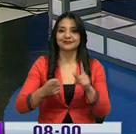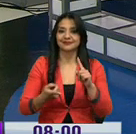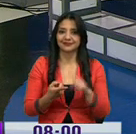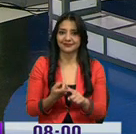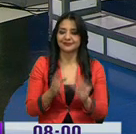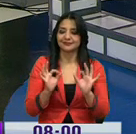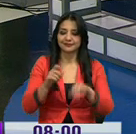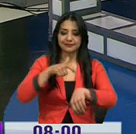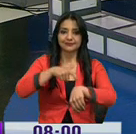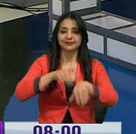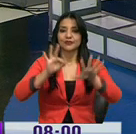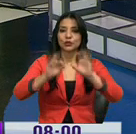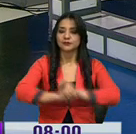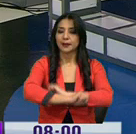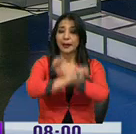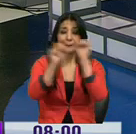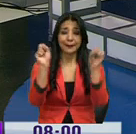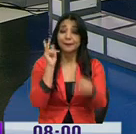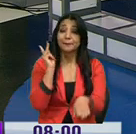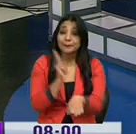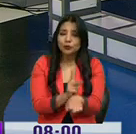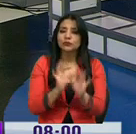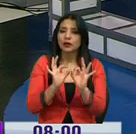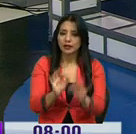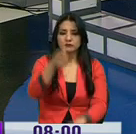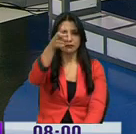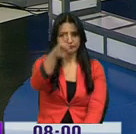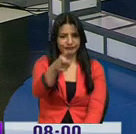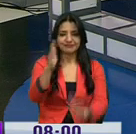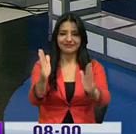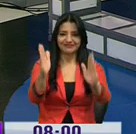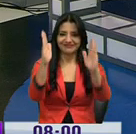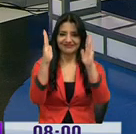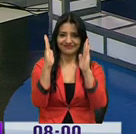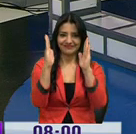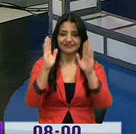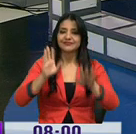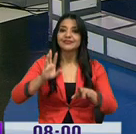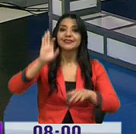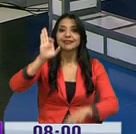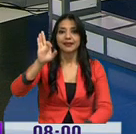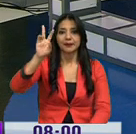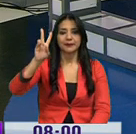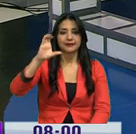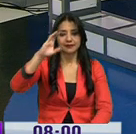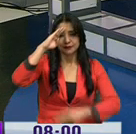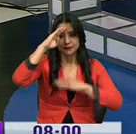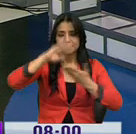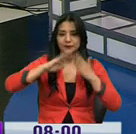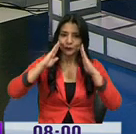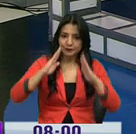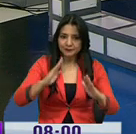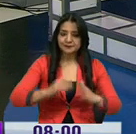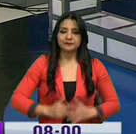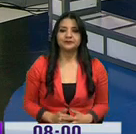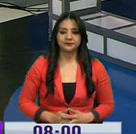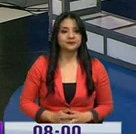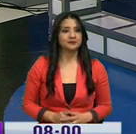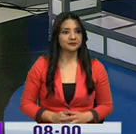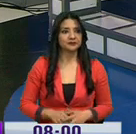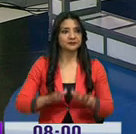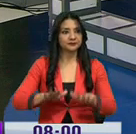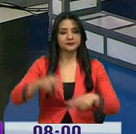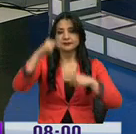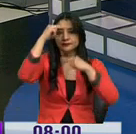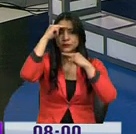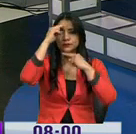cuando son las 8 en punto de la mañana están sintonizándonos a nosotros, por supuesto, en TVC, a la comunidad. Como siempre les decimos, de este